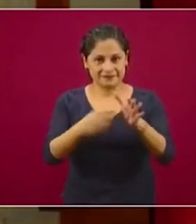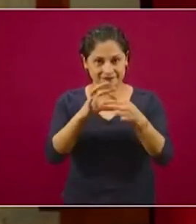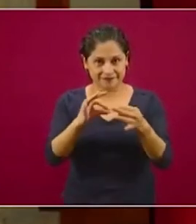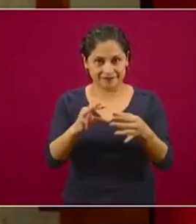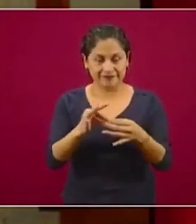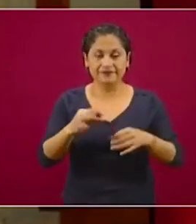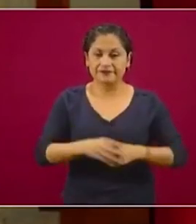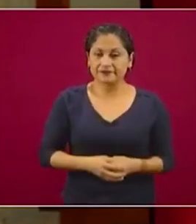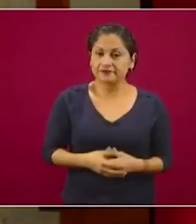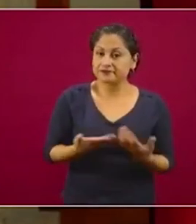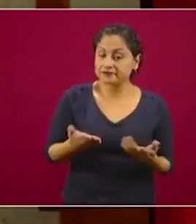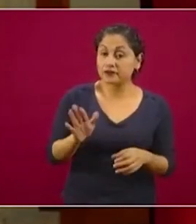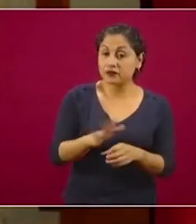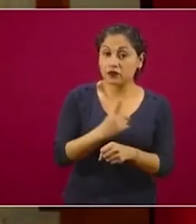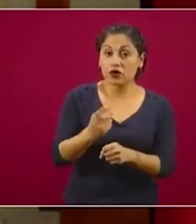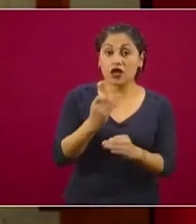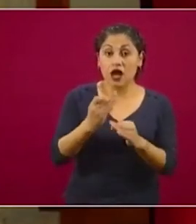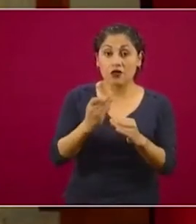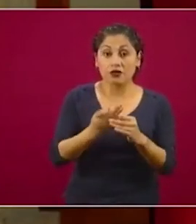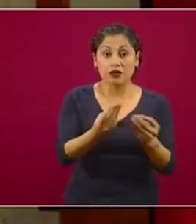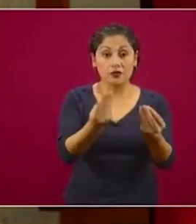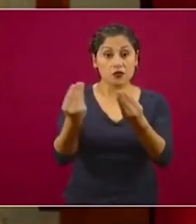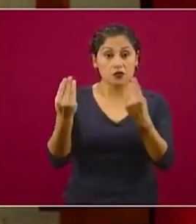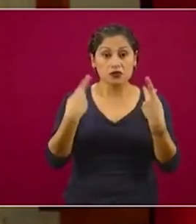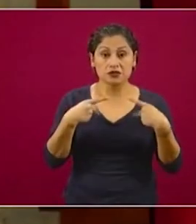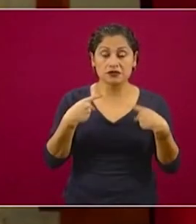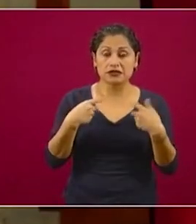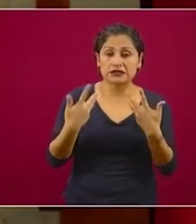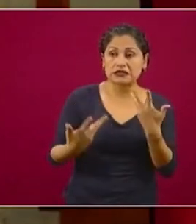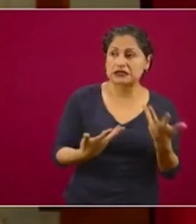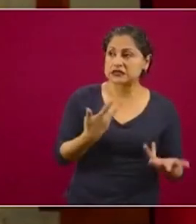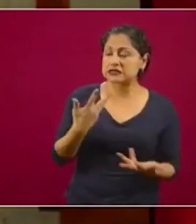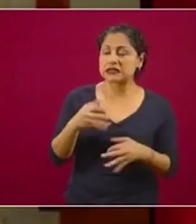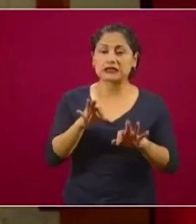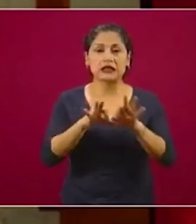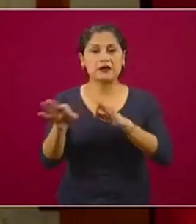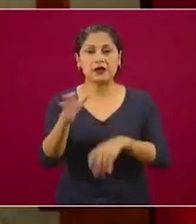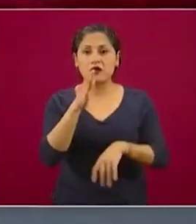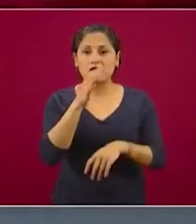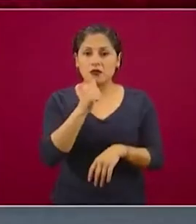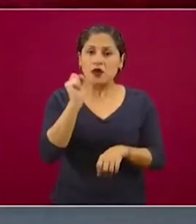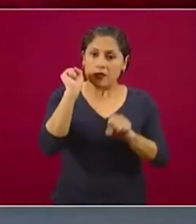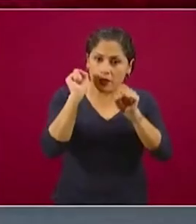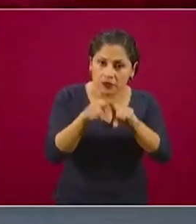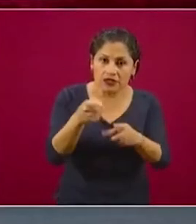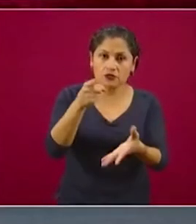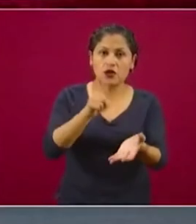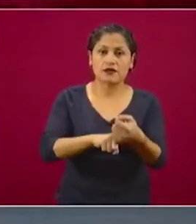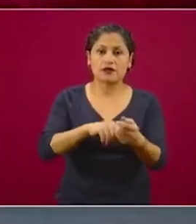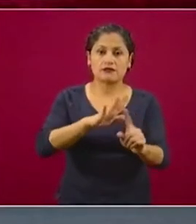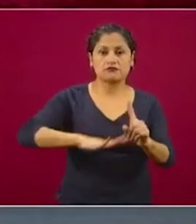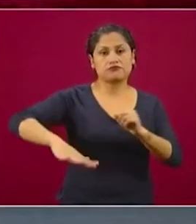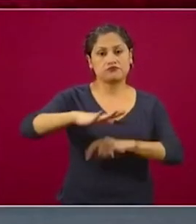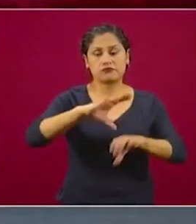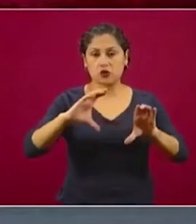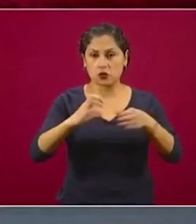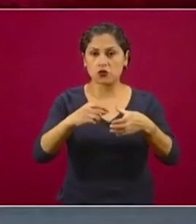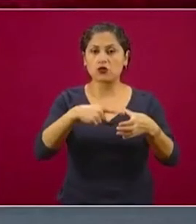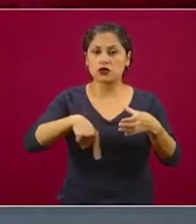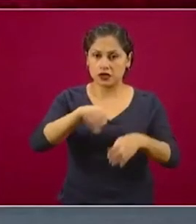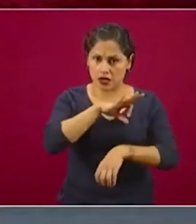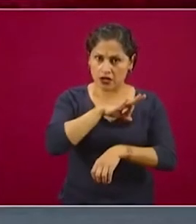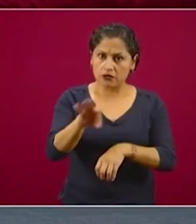pues no pueden salir a trabajar que tengan trabajo en sus comunidades a partir de poder realizar mucho trabajo